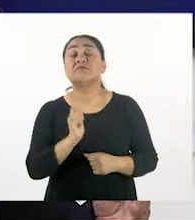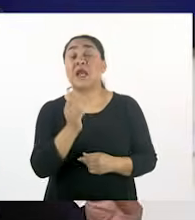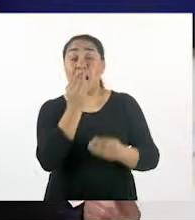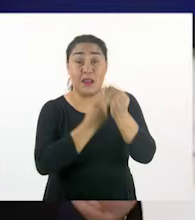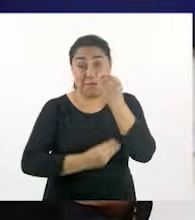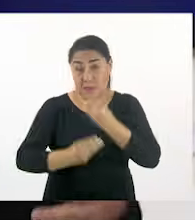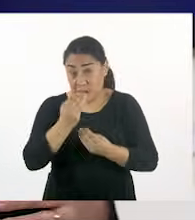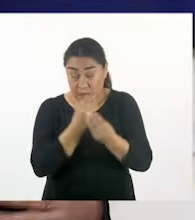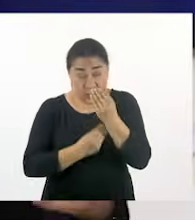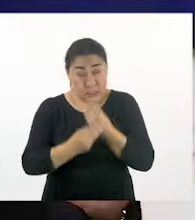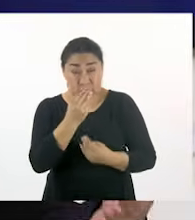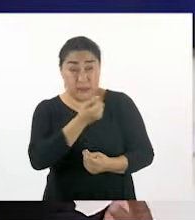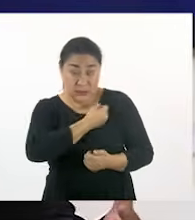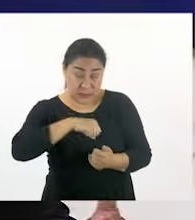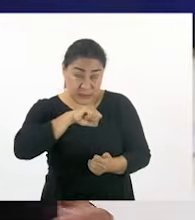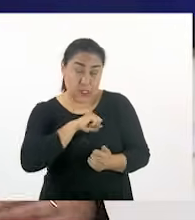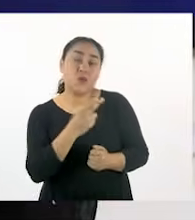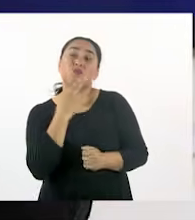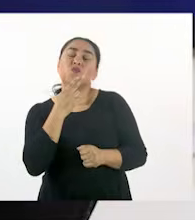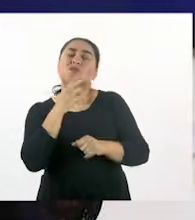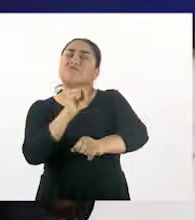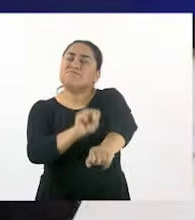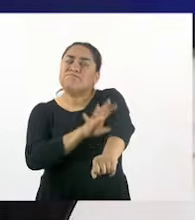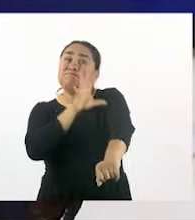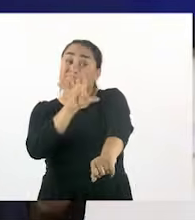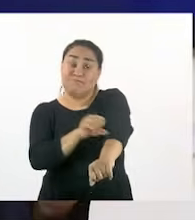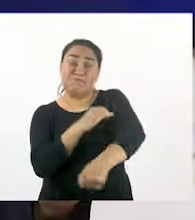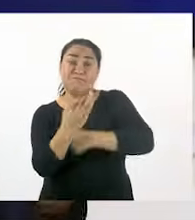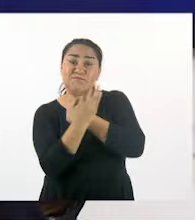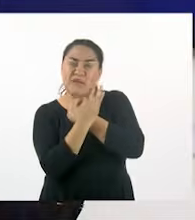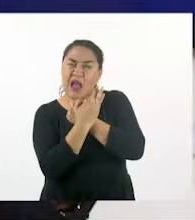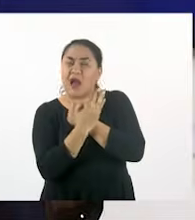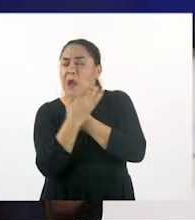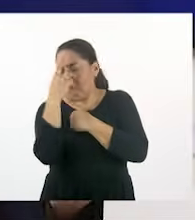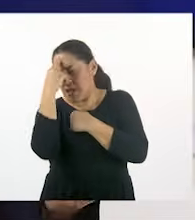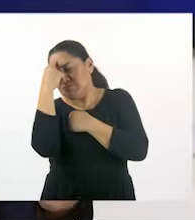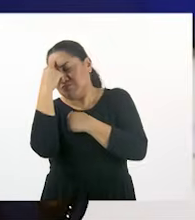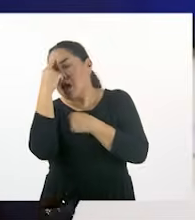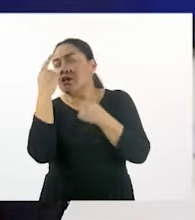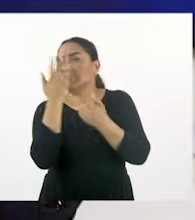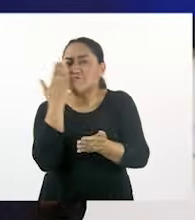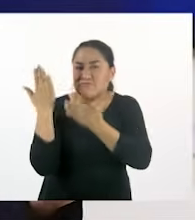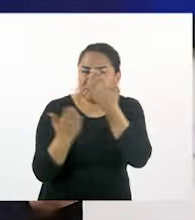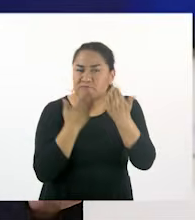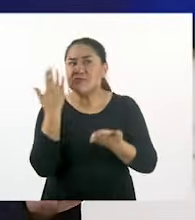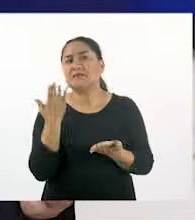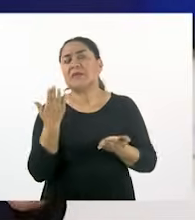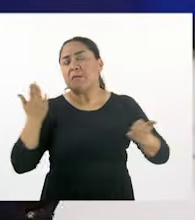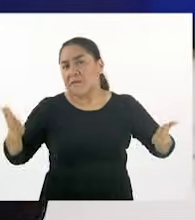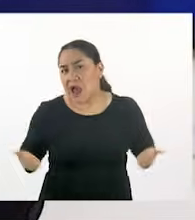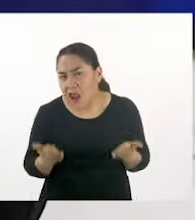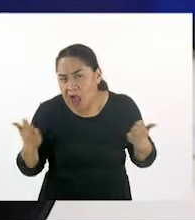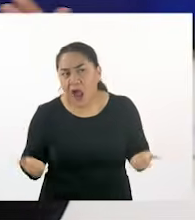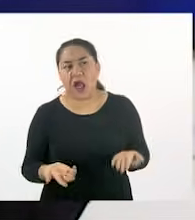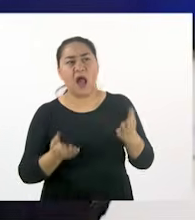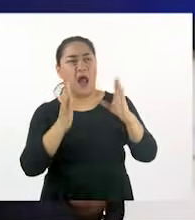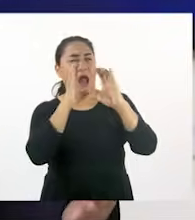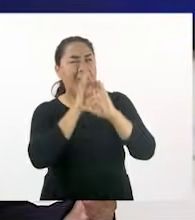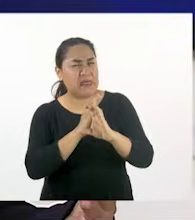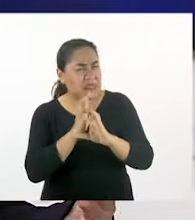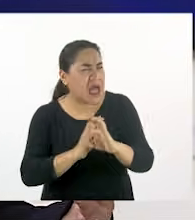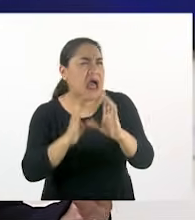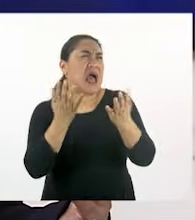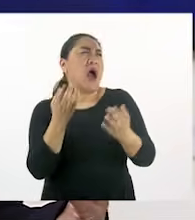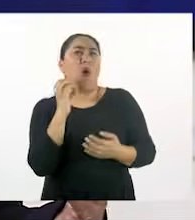alimentación nos da la energía para poder estudiar, bailar, cantar o una